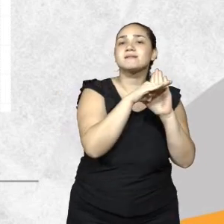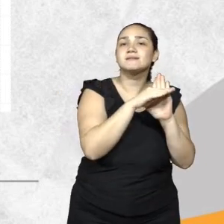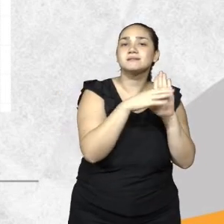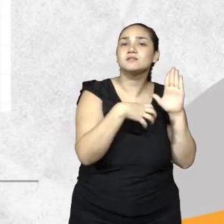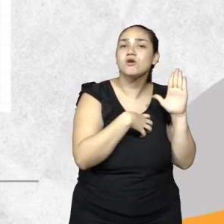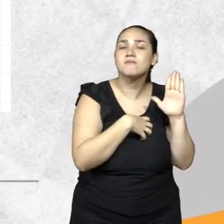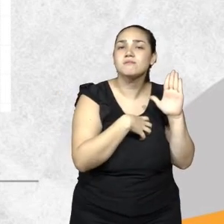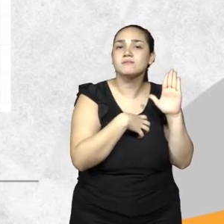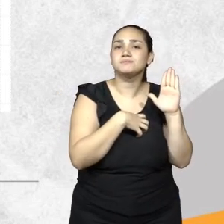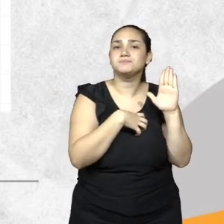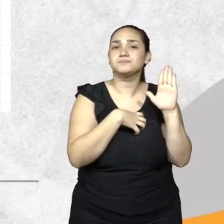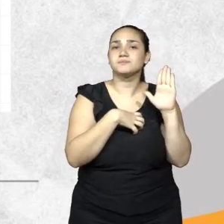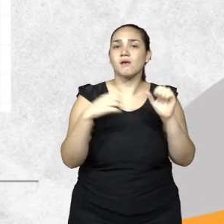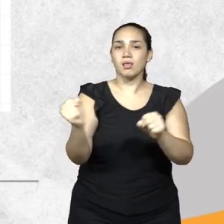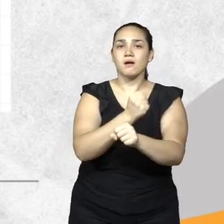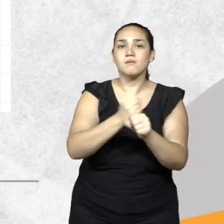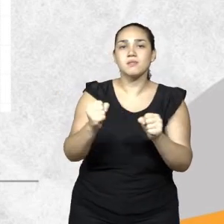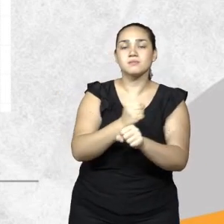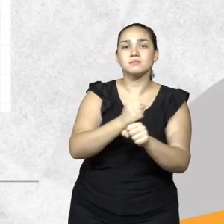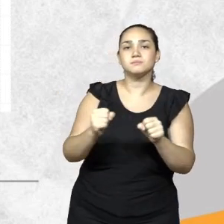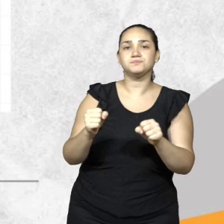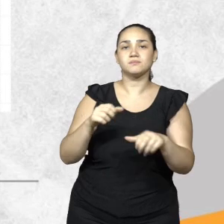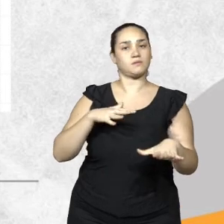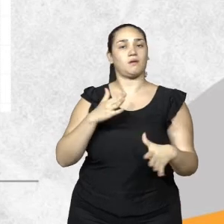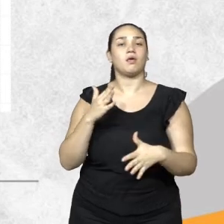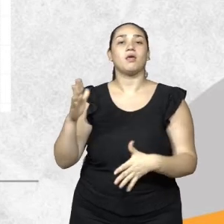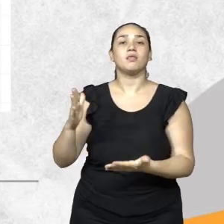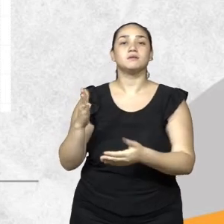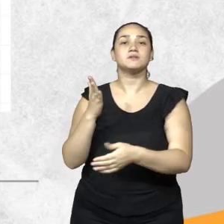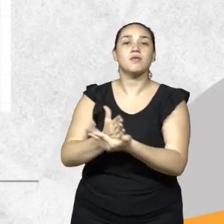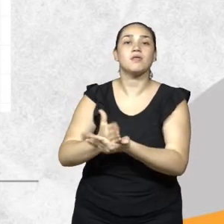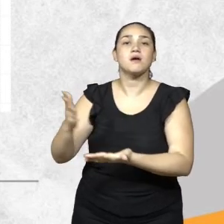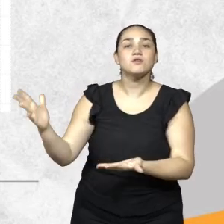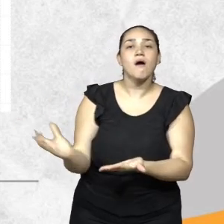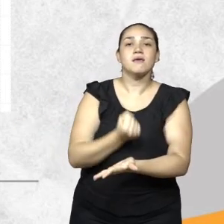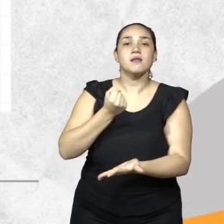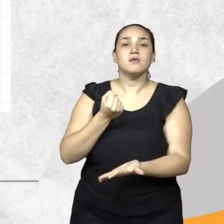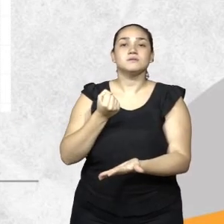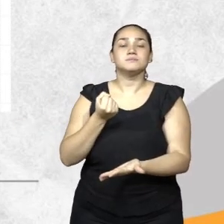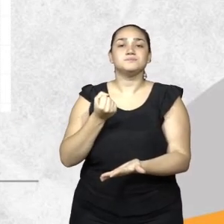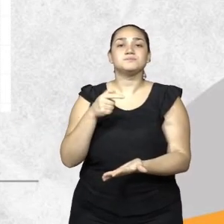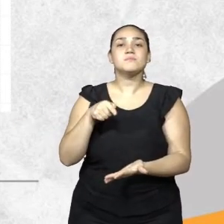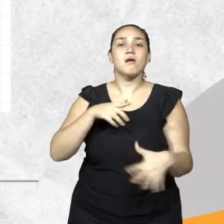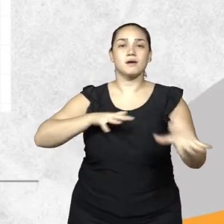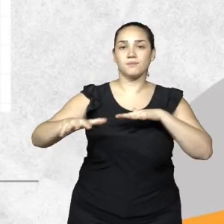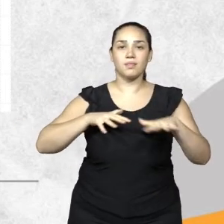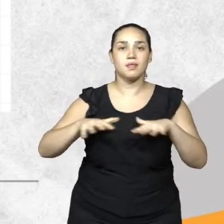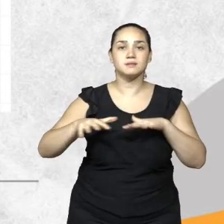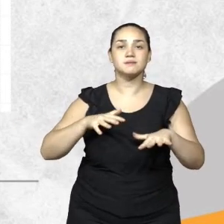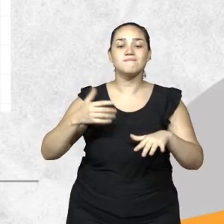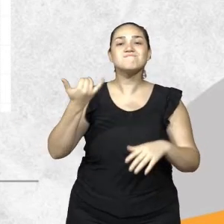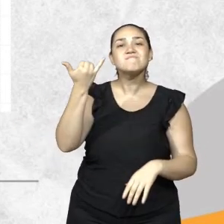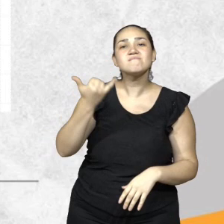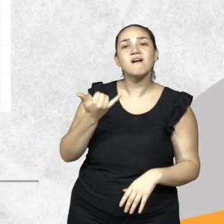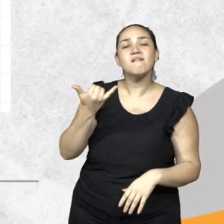que tienen los actos habilitadores: la inexistencia de derechos adquiridos y situaciones jurídicas consolidadas. Las actividades tienen que